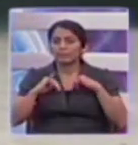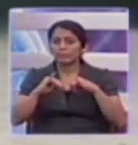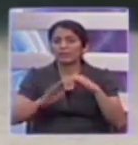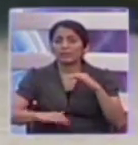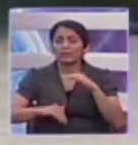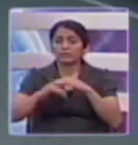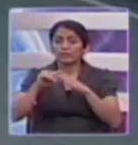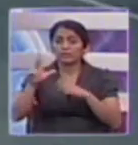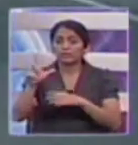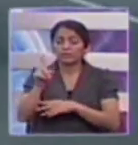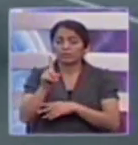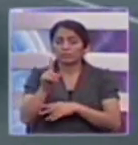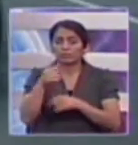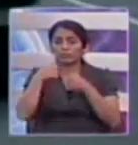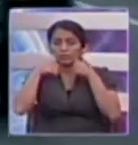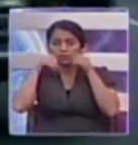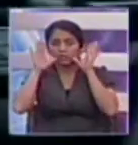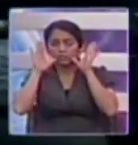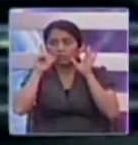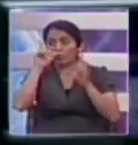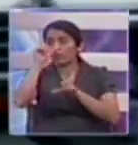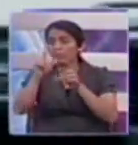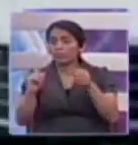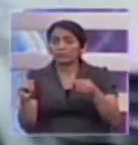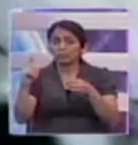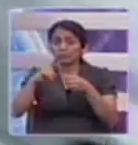los propietarios de los vehículos que no cumplan con este